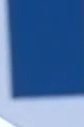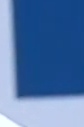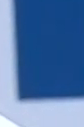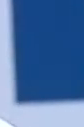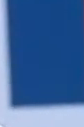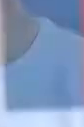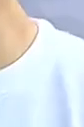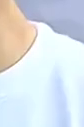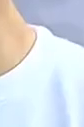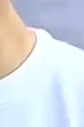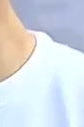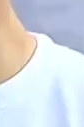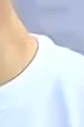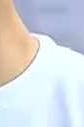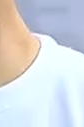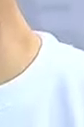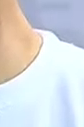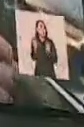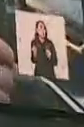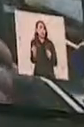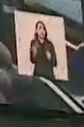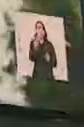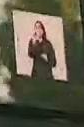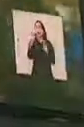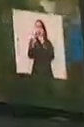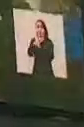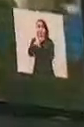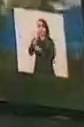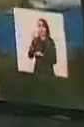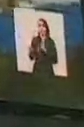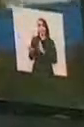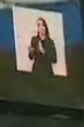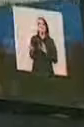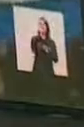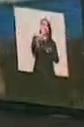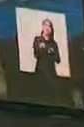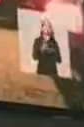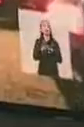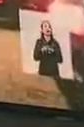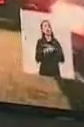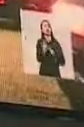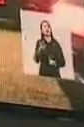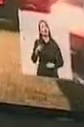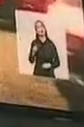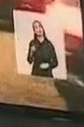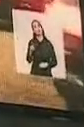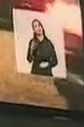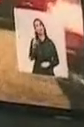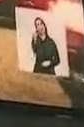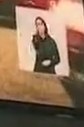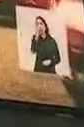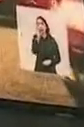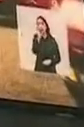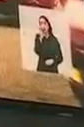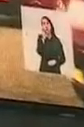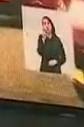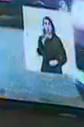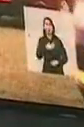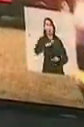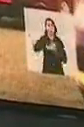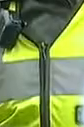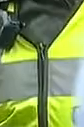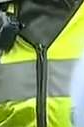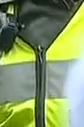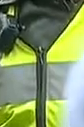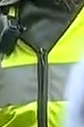muchas alternativas para trasladarse en estas fiestas patrias, pasarlo muy bien, ir a las fondas, juntarse con amigos, tomar una copita de vino